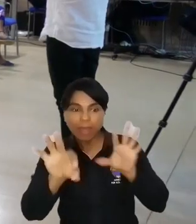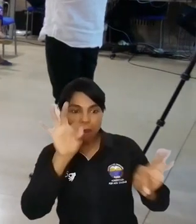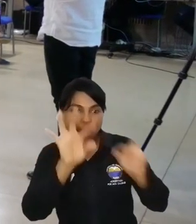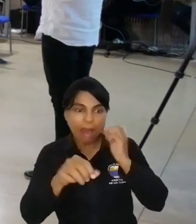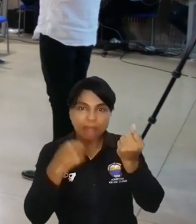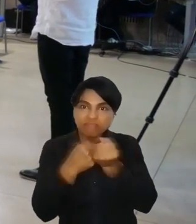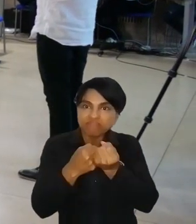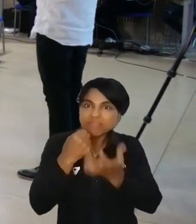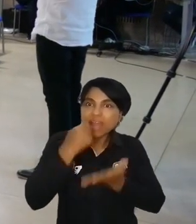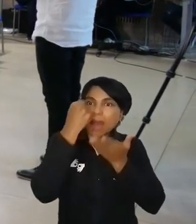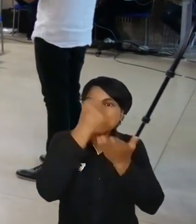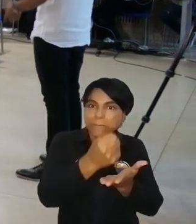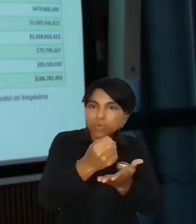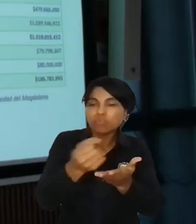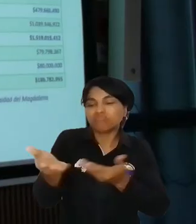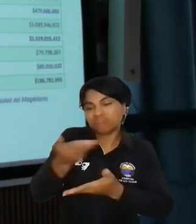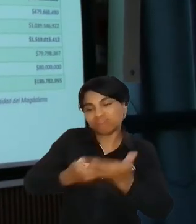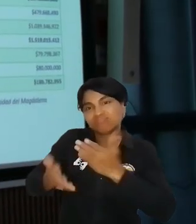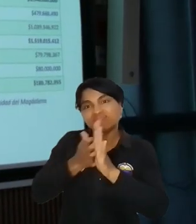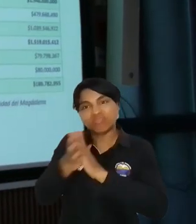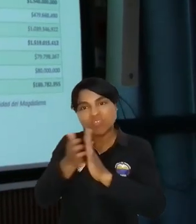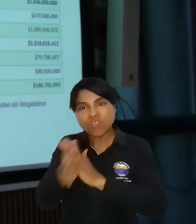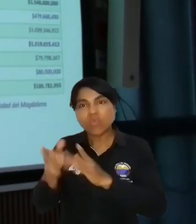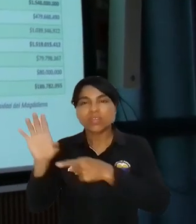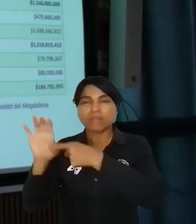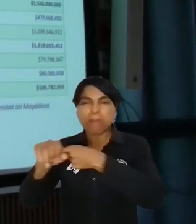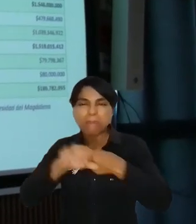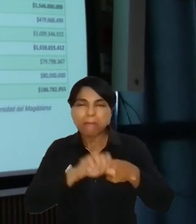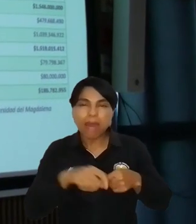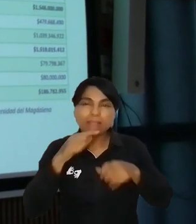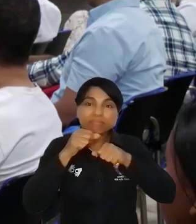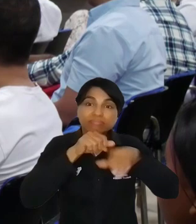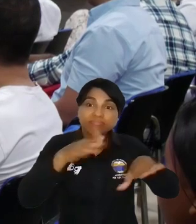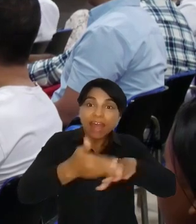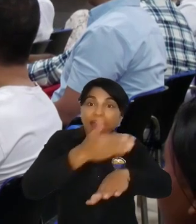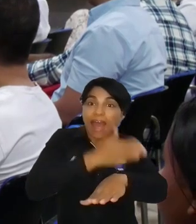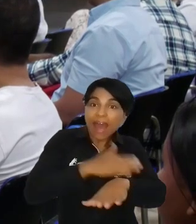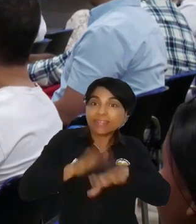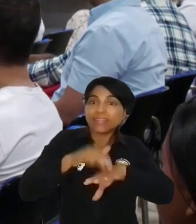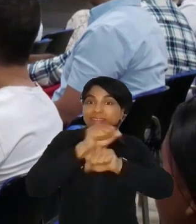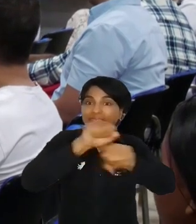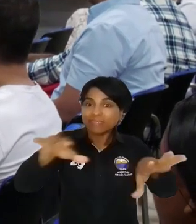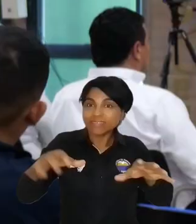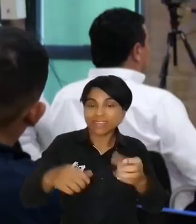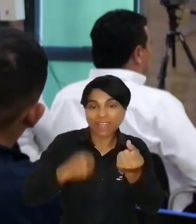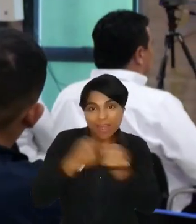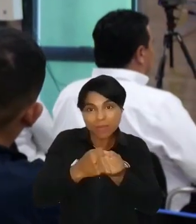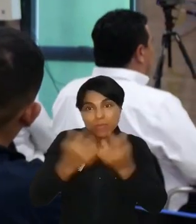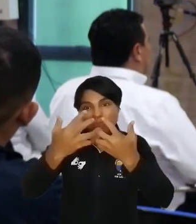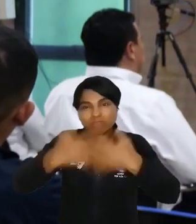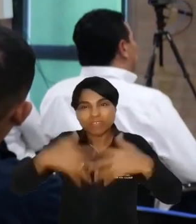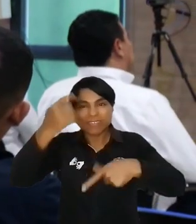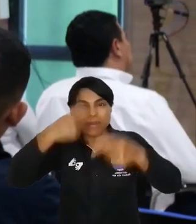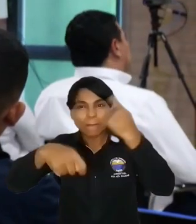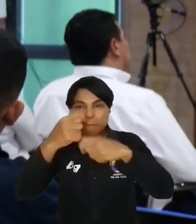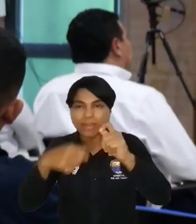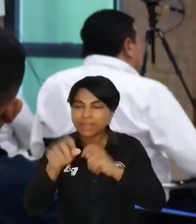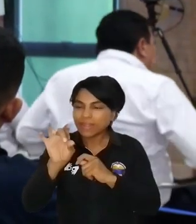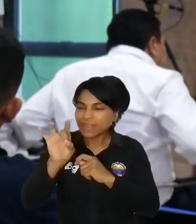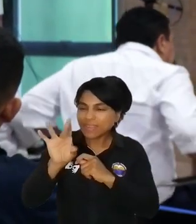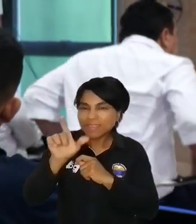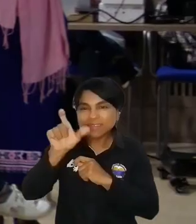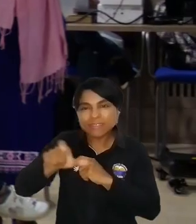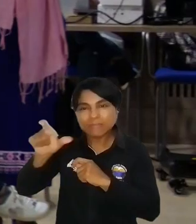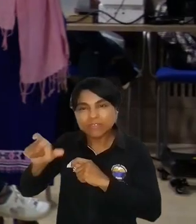17 proyectos de emprendimiento. Se socializaron los resultados de la convocatoria Fondo Emprender 2022, de la cual 15